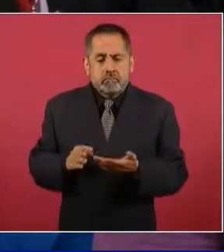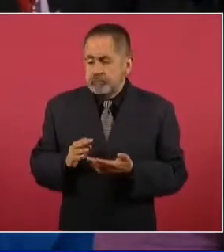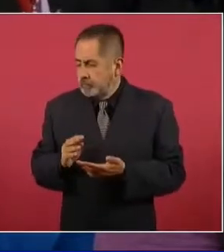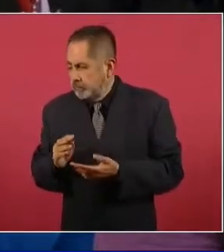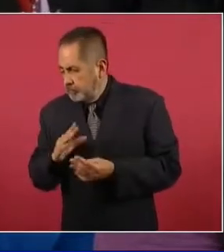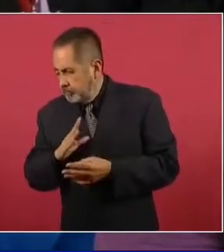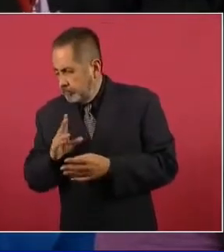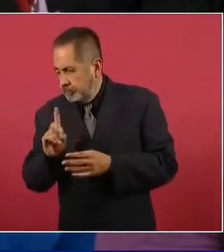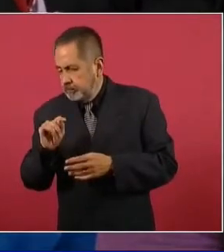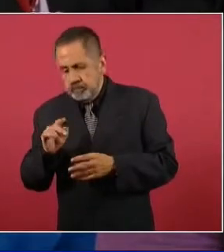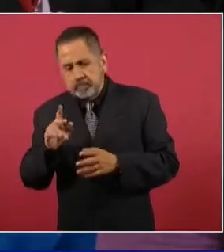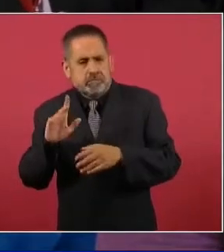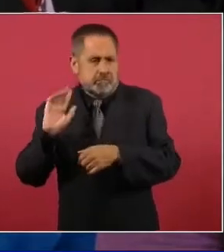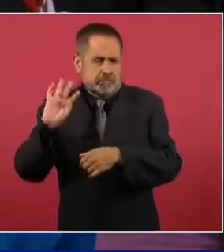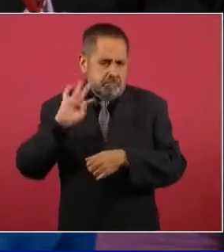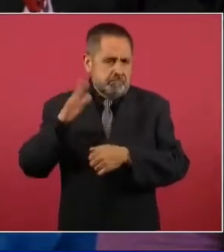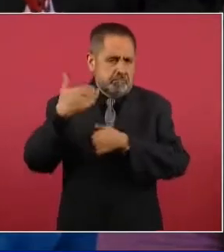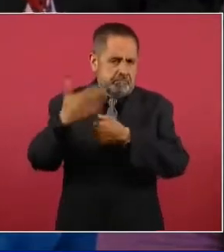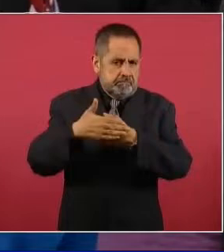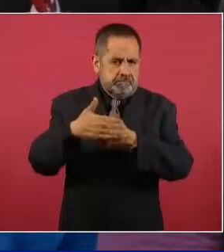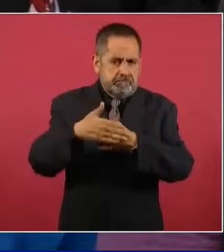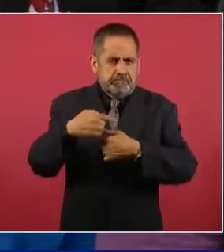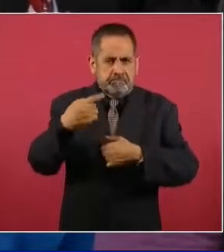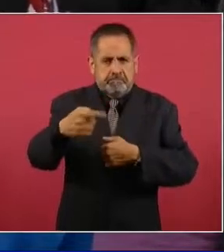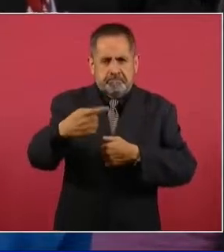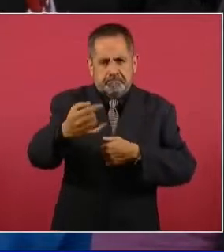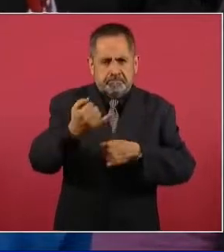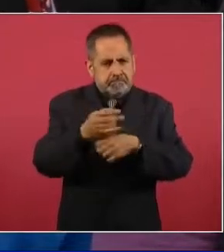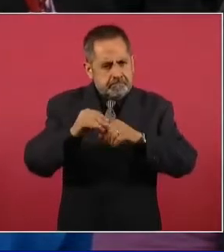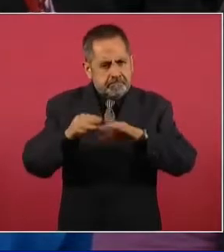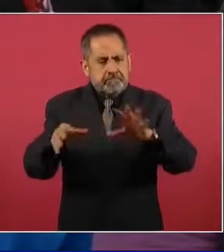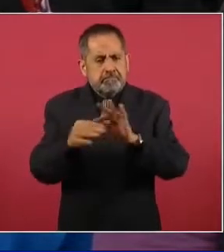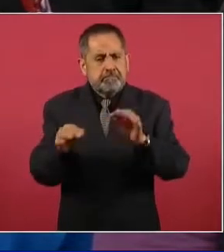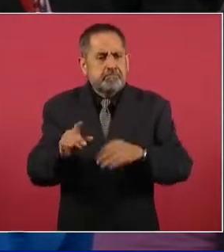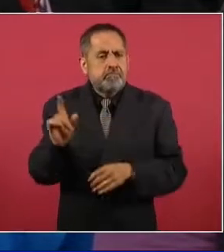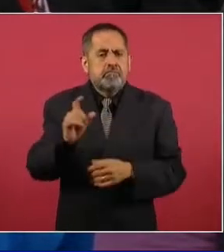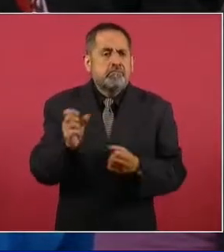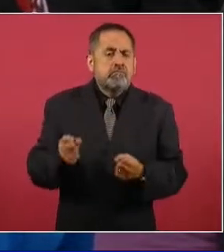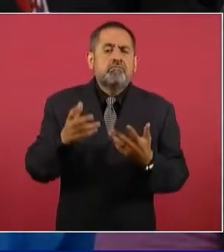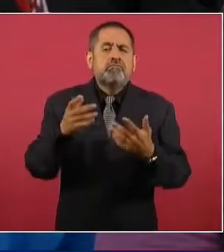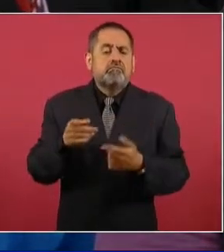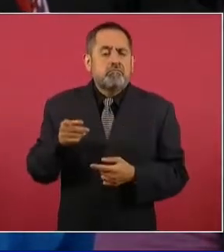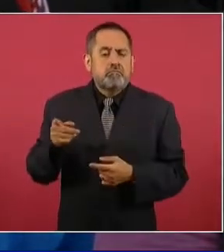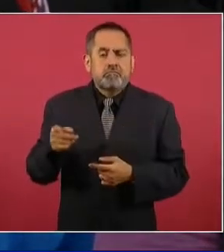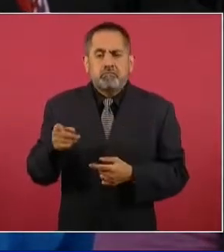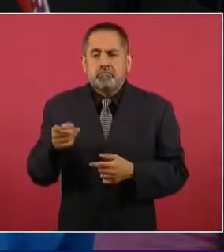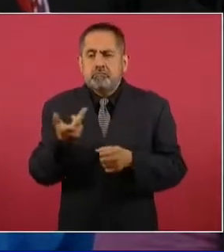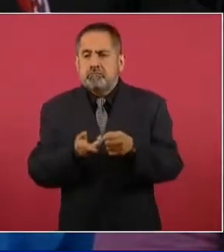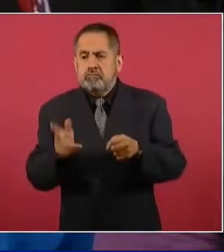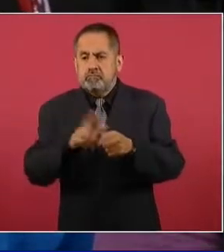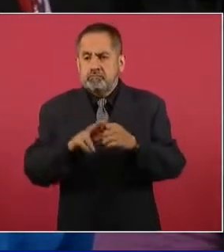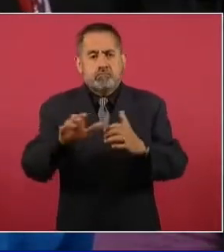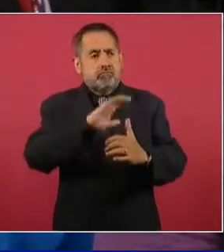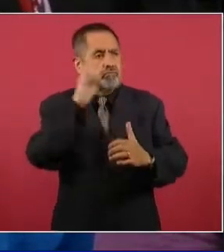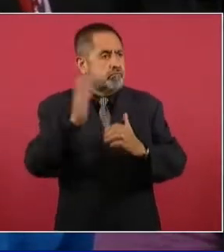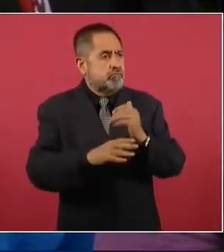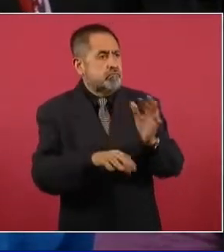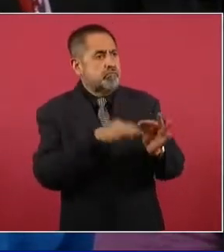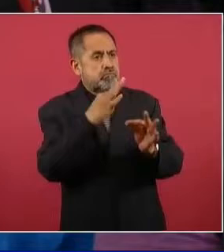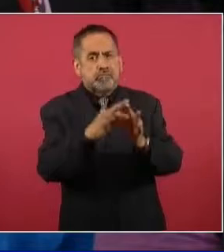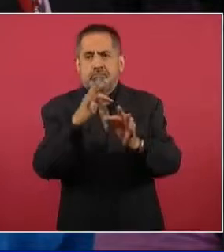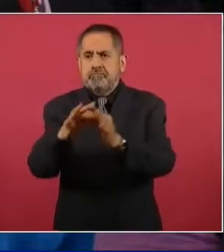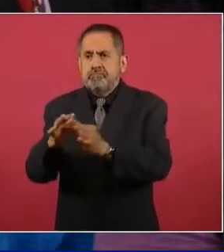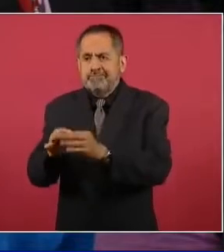pero sí informar en algún momento cuántos se pudieron concluir, cuáles ya no fueron